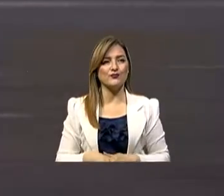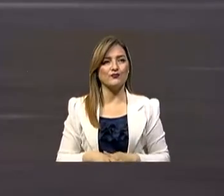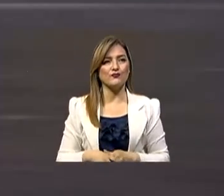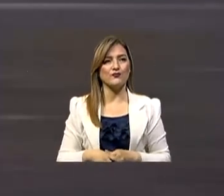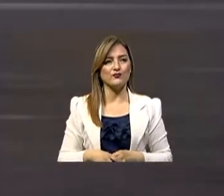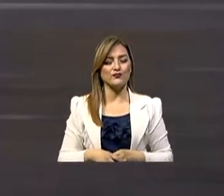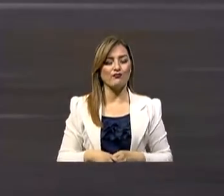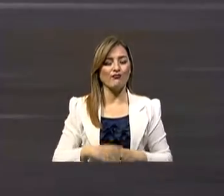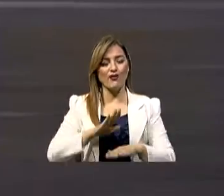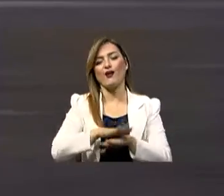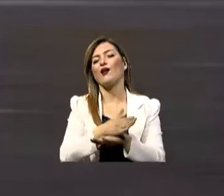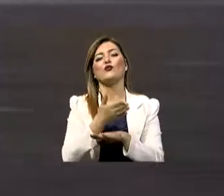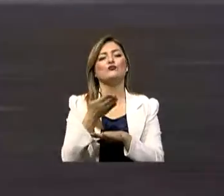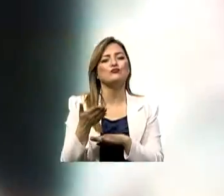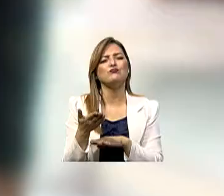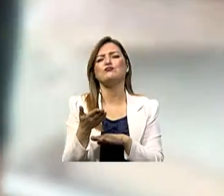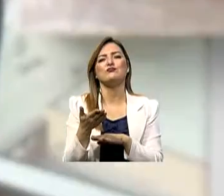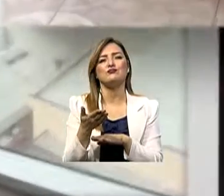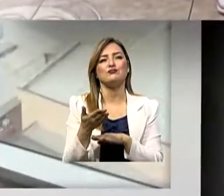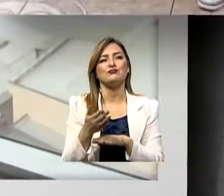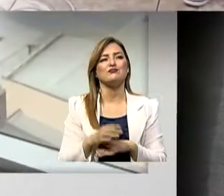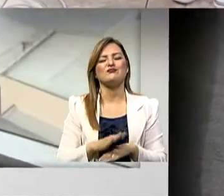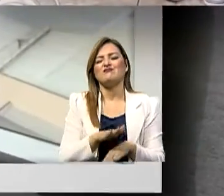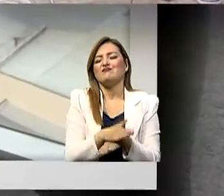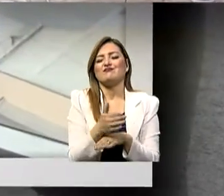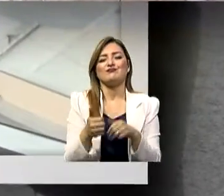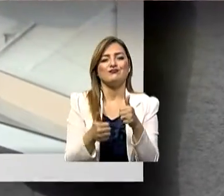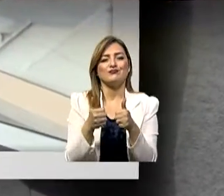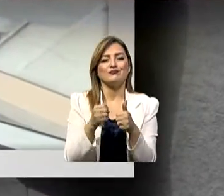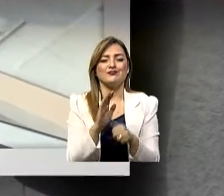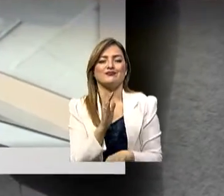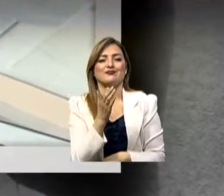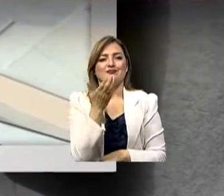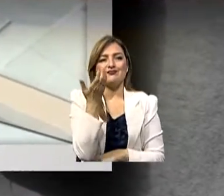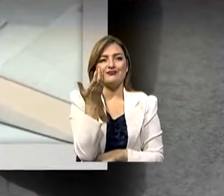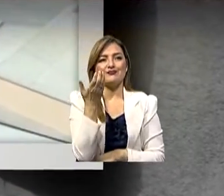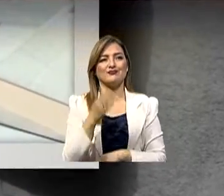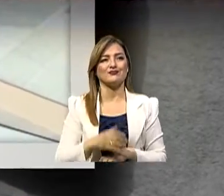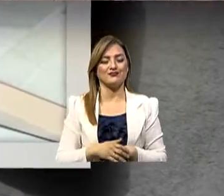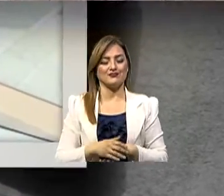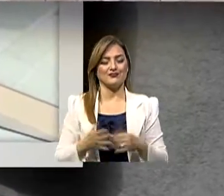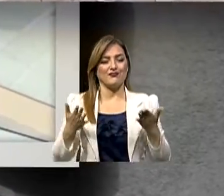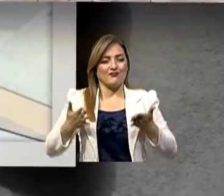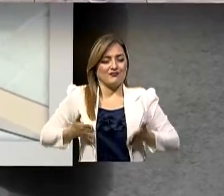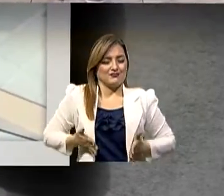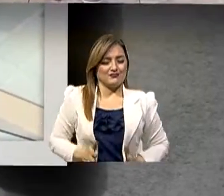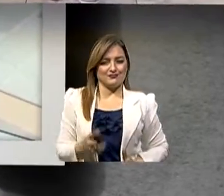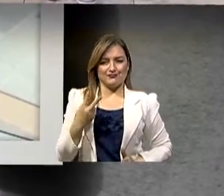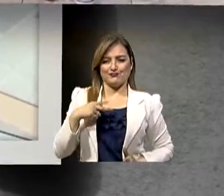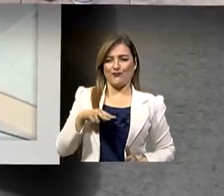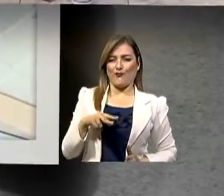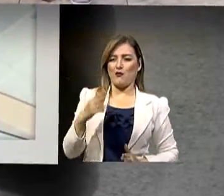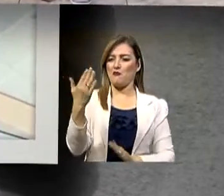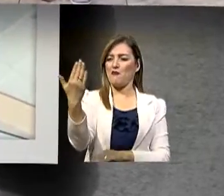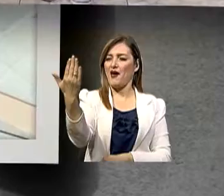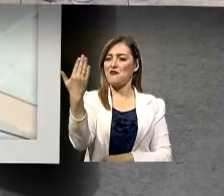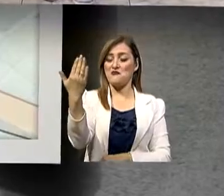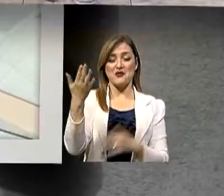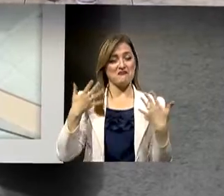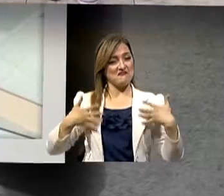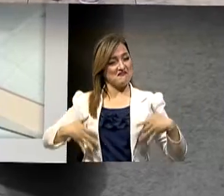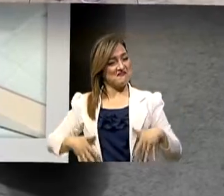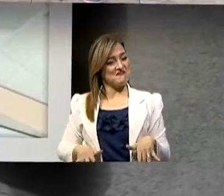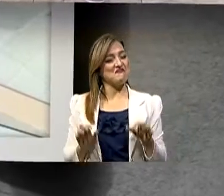el motivo más grande que tengo en este momento es el cambio en las tachas verme al espejo y saber que que pone esa